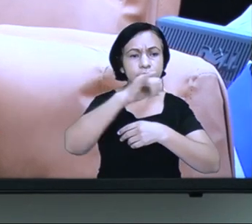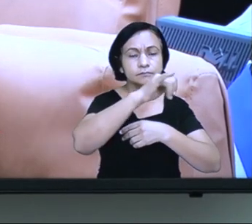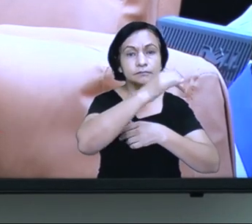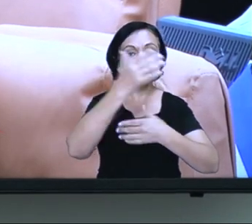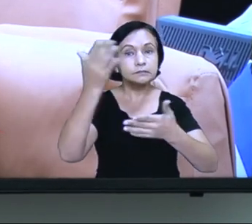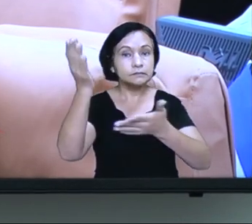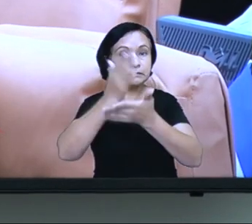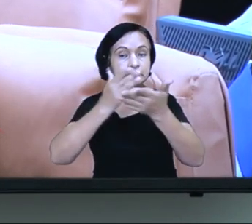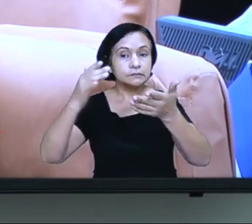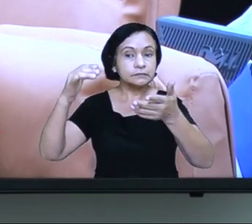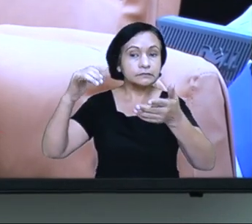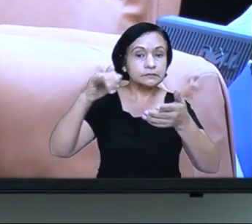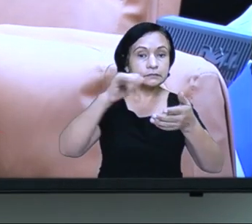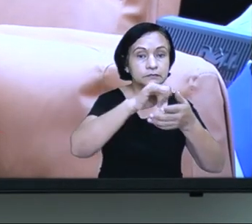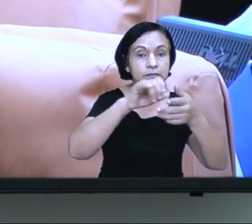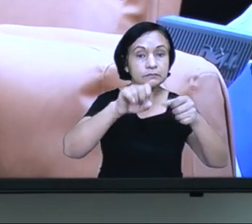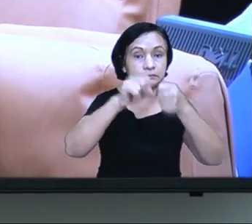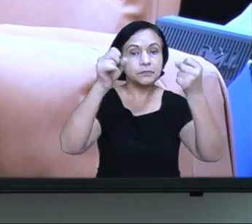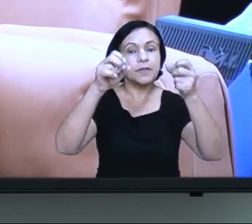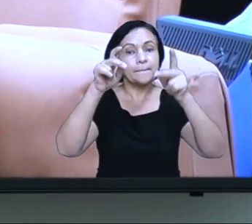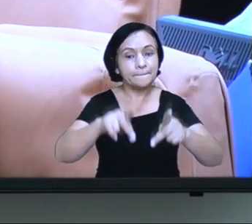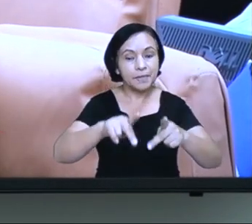de daños a pasajeros,